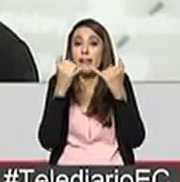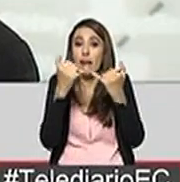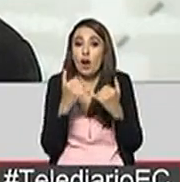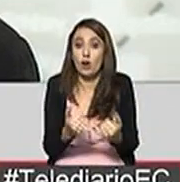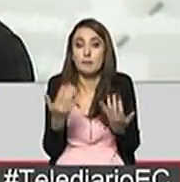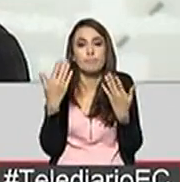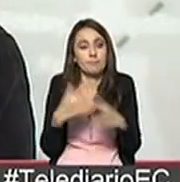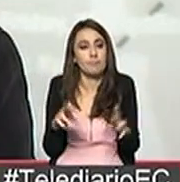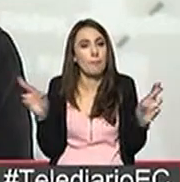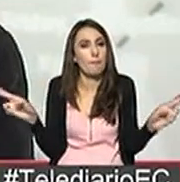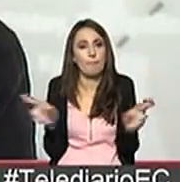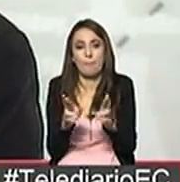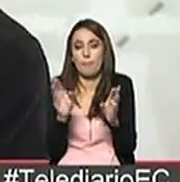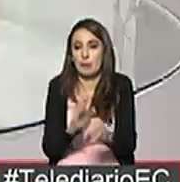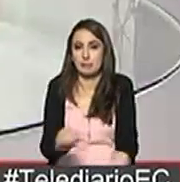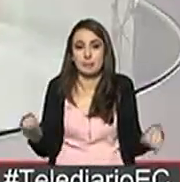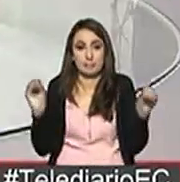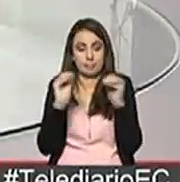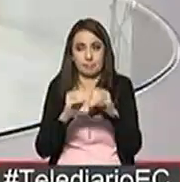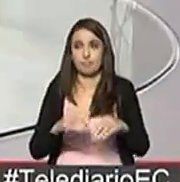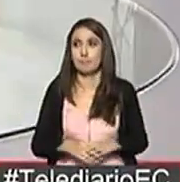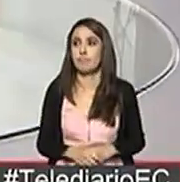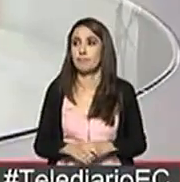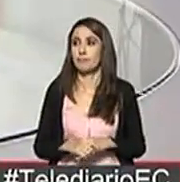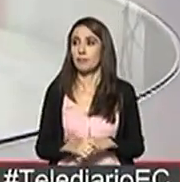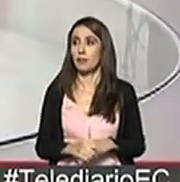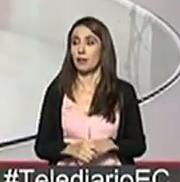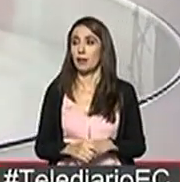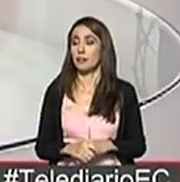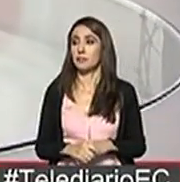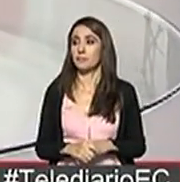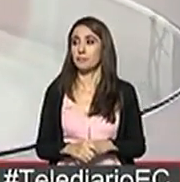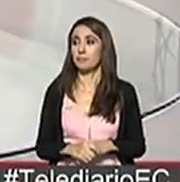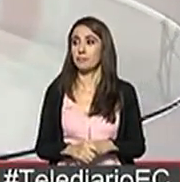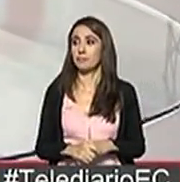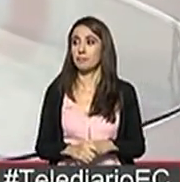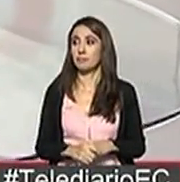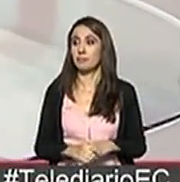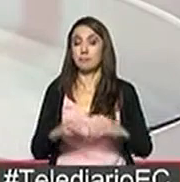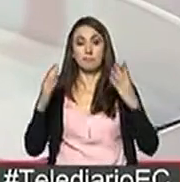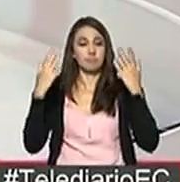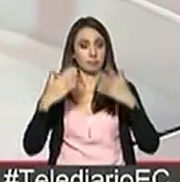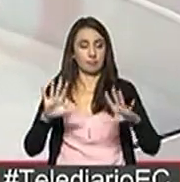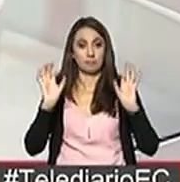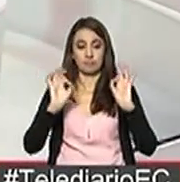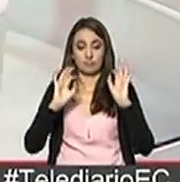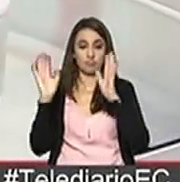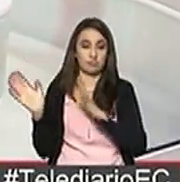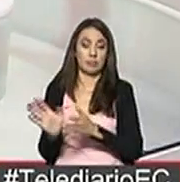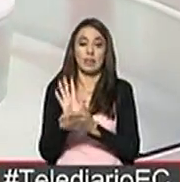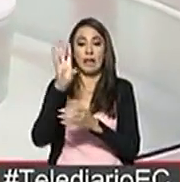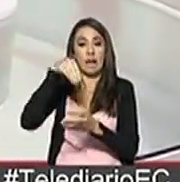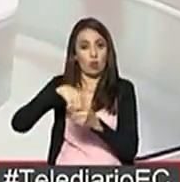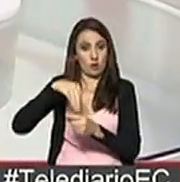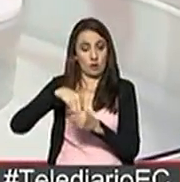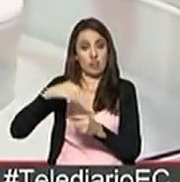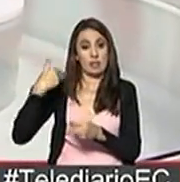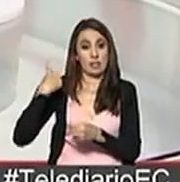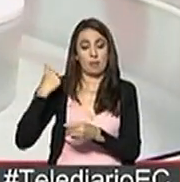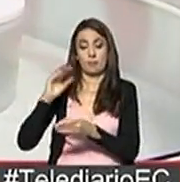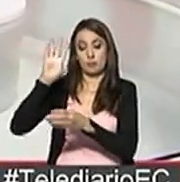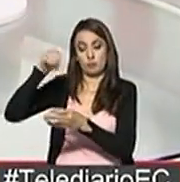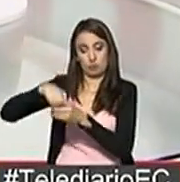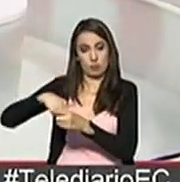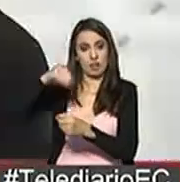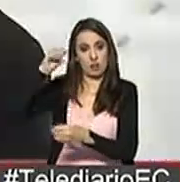más. Ajá. Esto se traduce básicamente en un ahorro. Nosotros tenemos un ahorro a nivel de costos. Desde